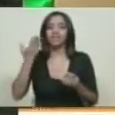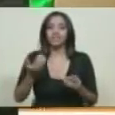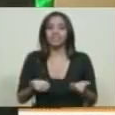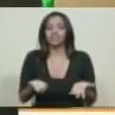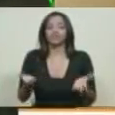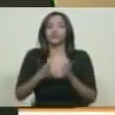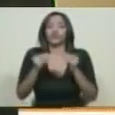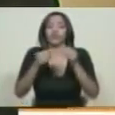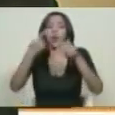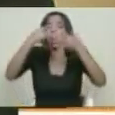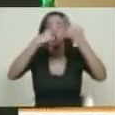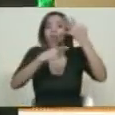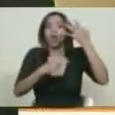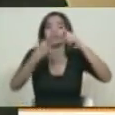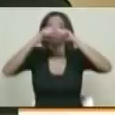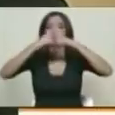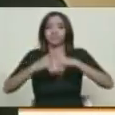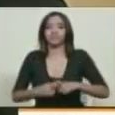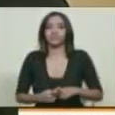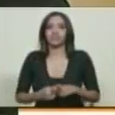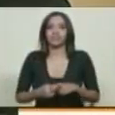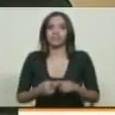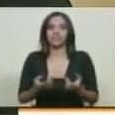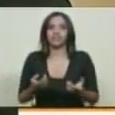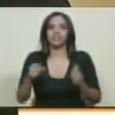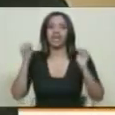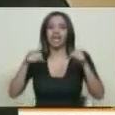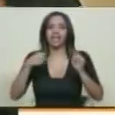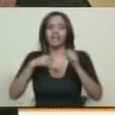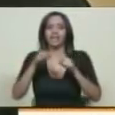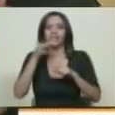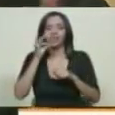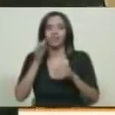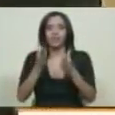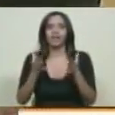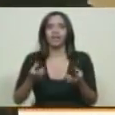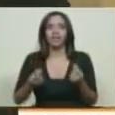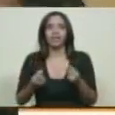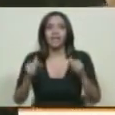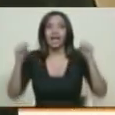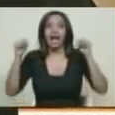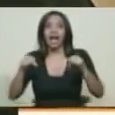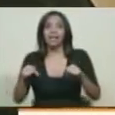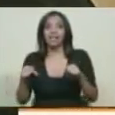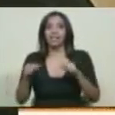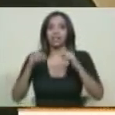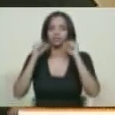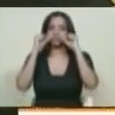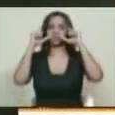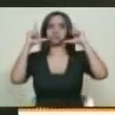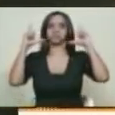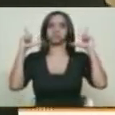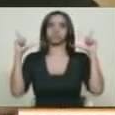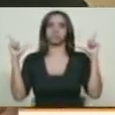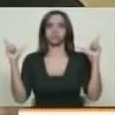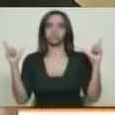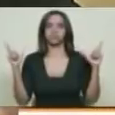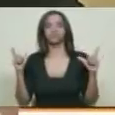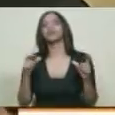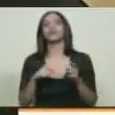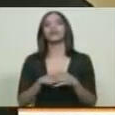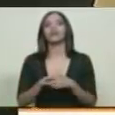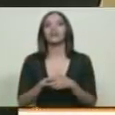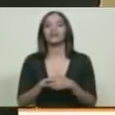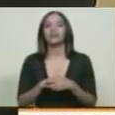tal, tal, tal. Y aún y todo venden café y ganan dinero, ¿eh? Ahora, aquí ya es la Super Bowl, ¿eh? Ya cojo